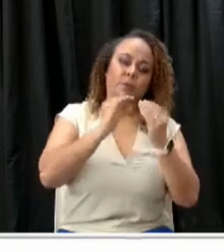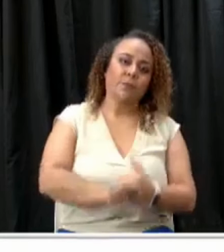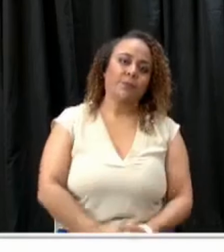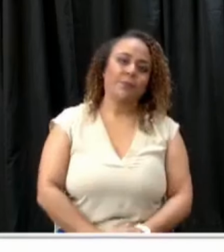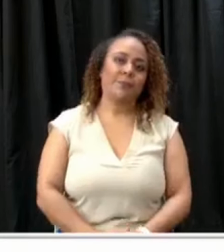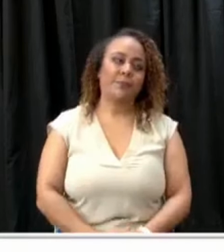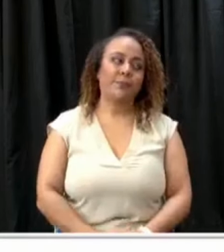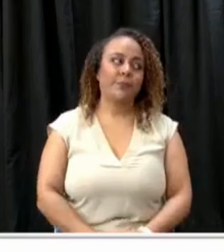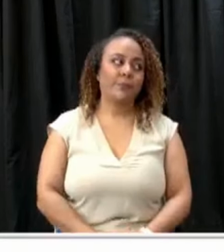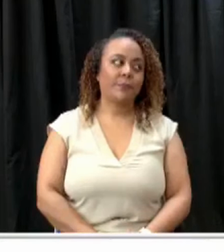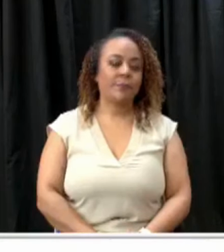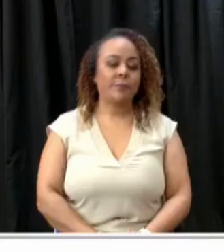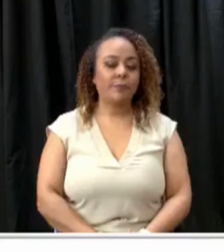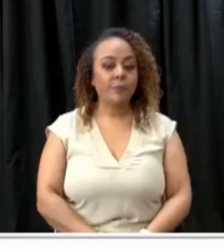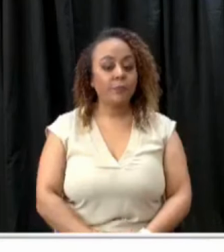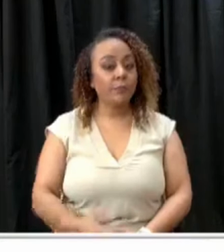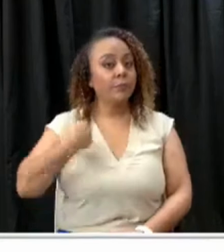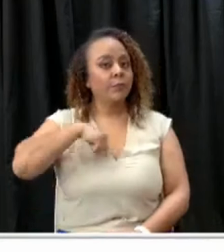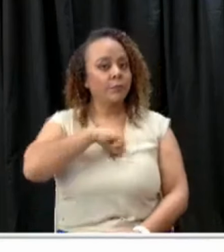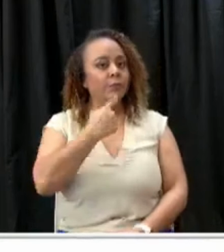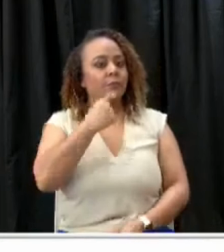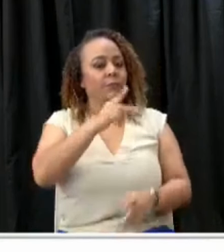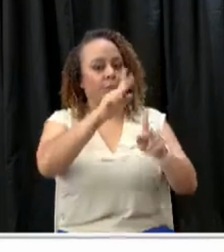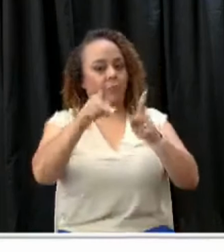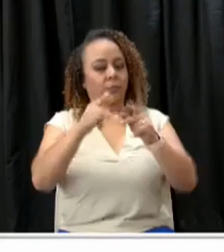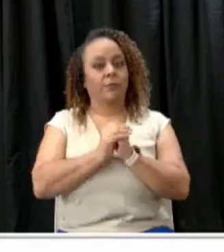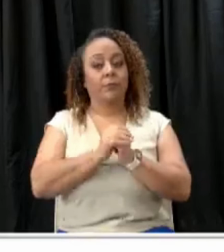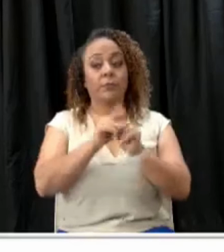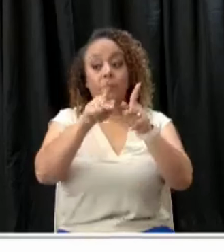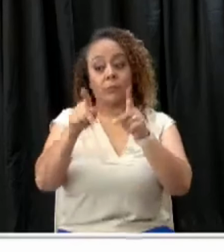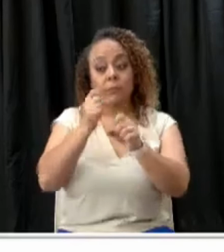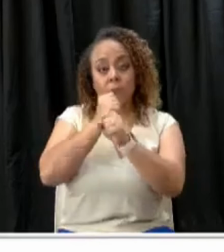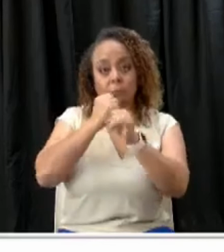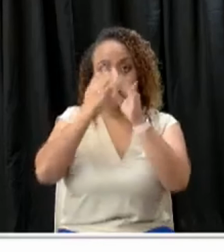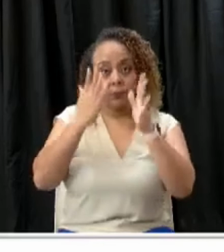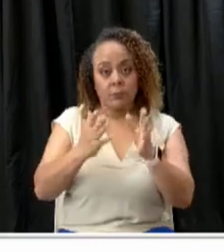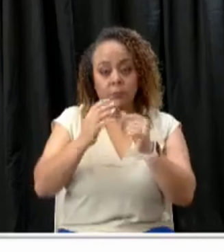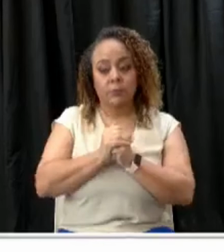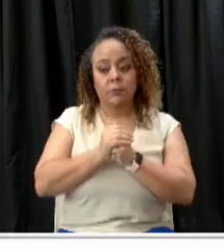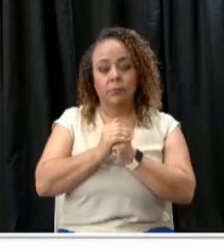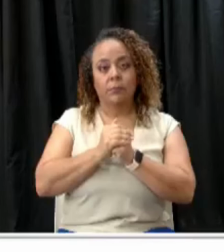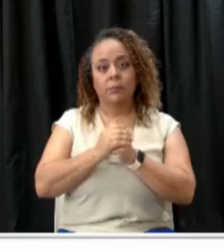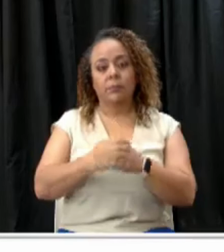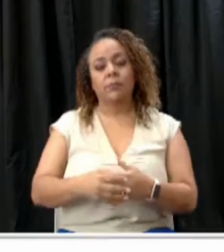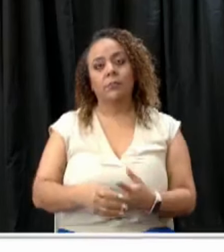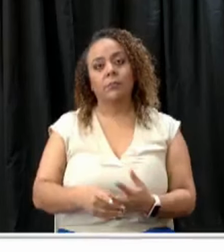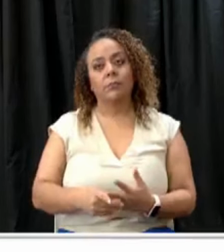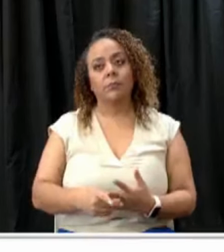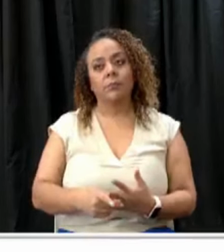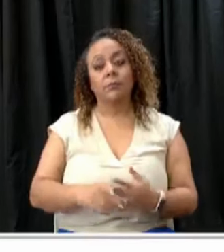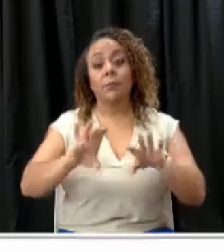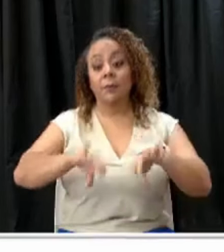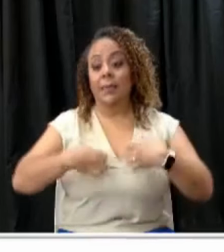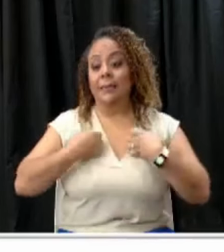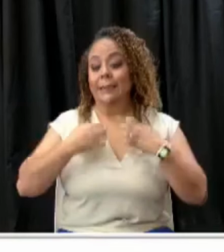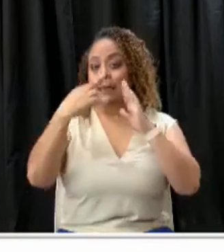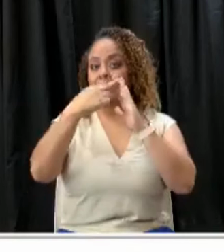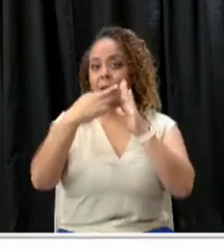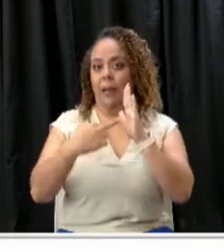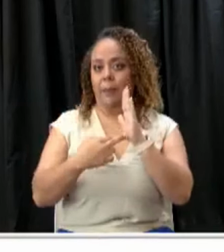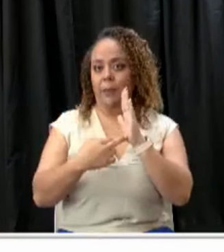y le hemos dicho a la gente, a las personas trabajadoras, a las personas empleadoras, que existe un